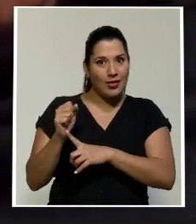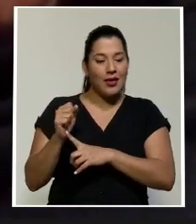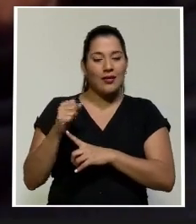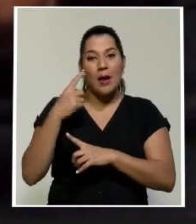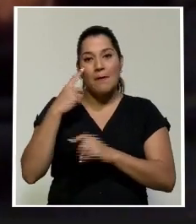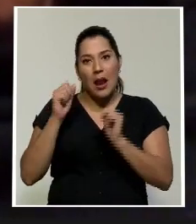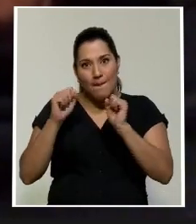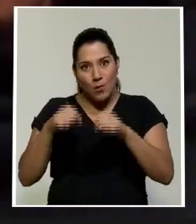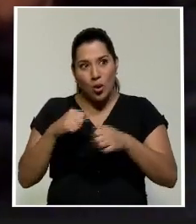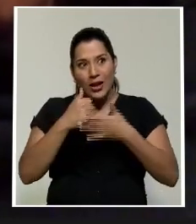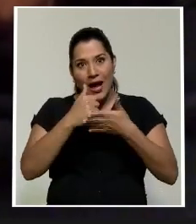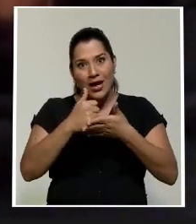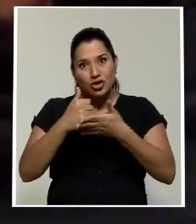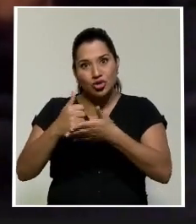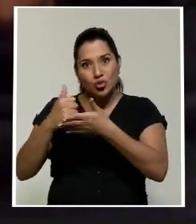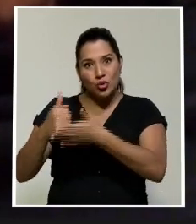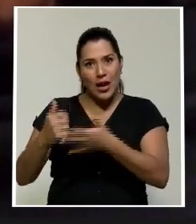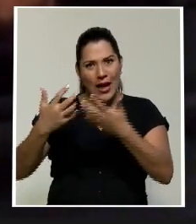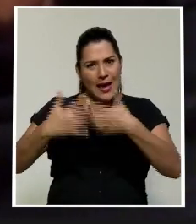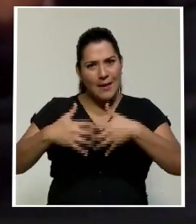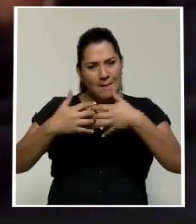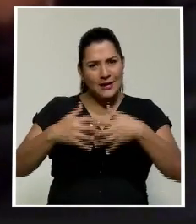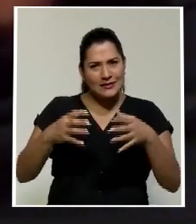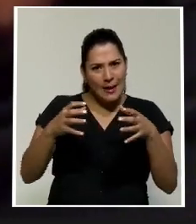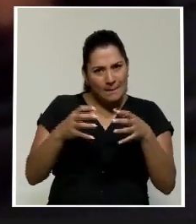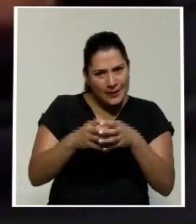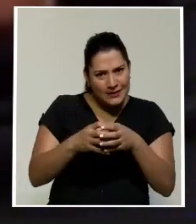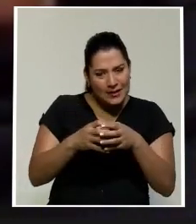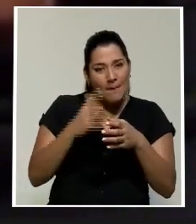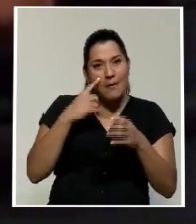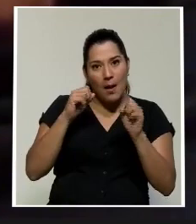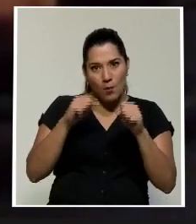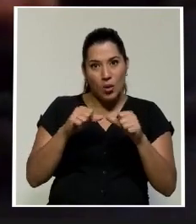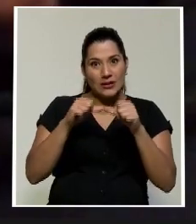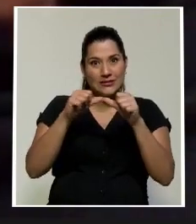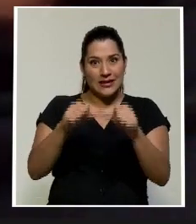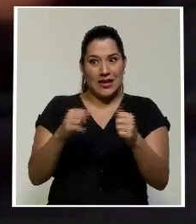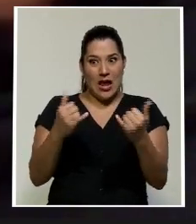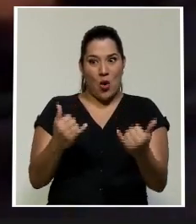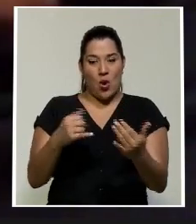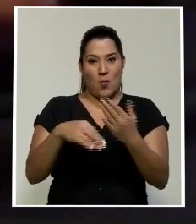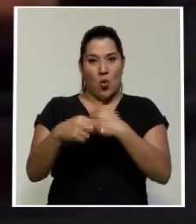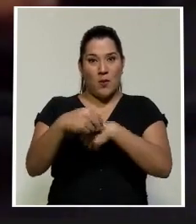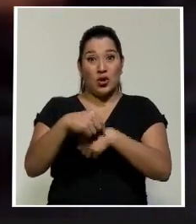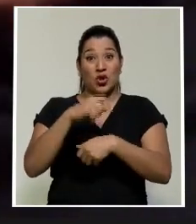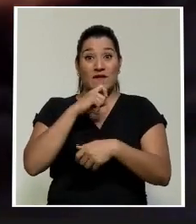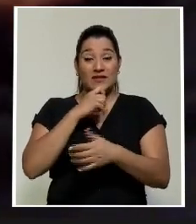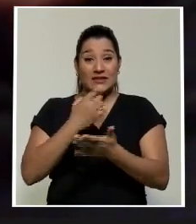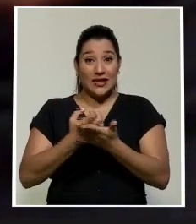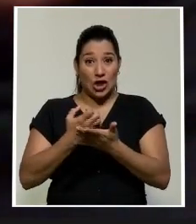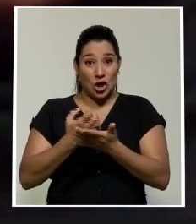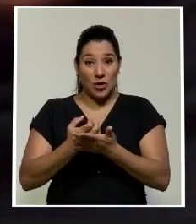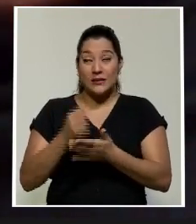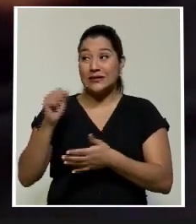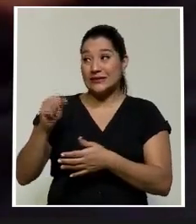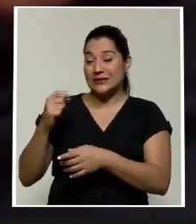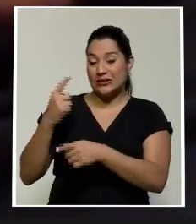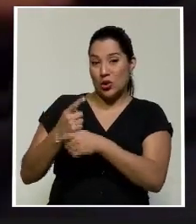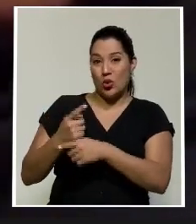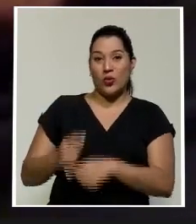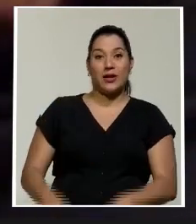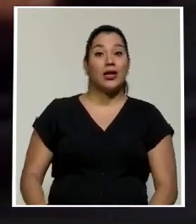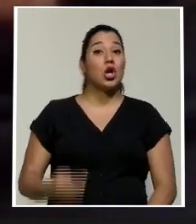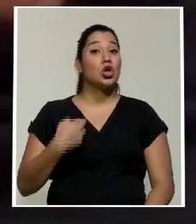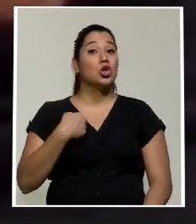para ayudar a las empresitas pequeñas a mantenerse durante la crisis. María Teresa, estamos conversando con